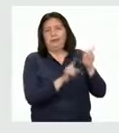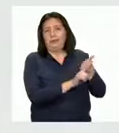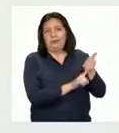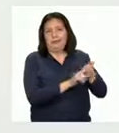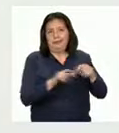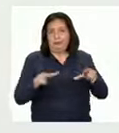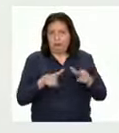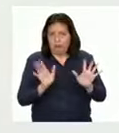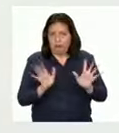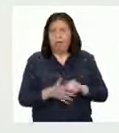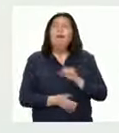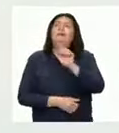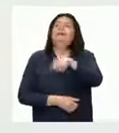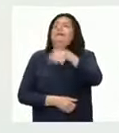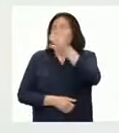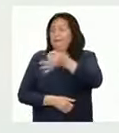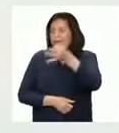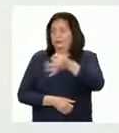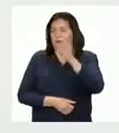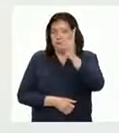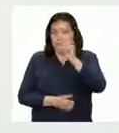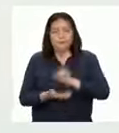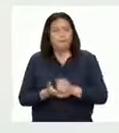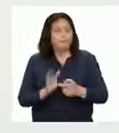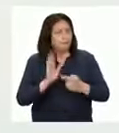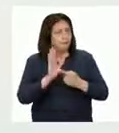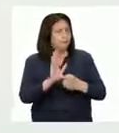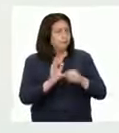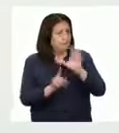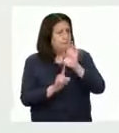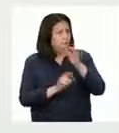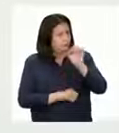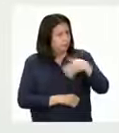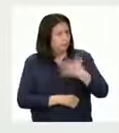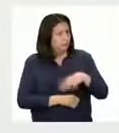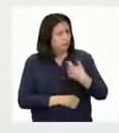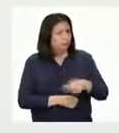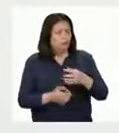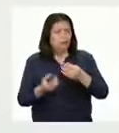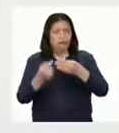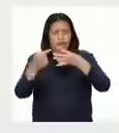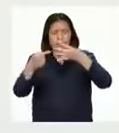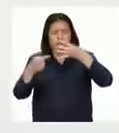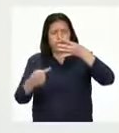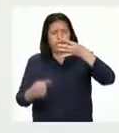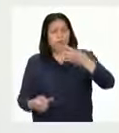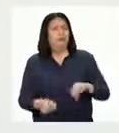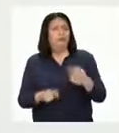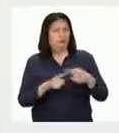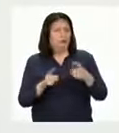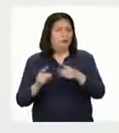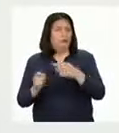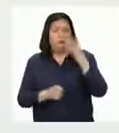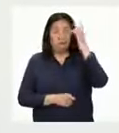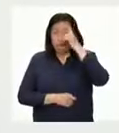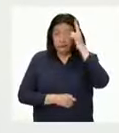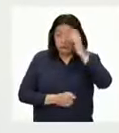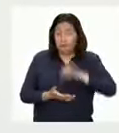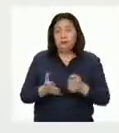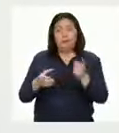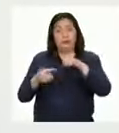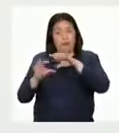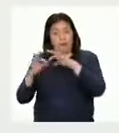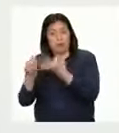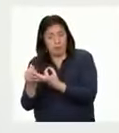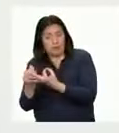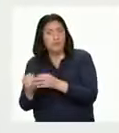sitio. Es cierto, profesora. Las manifestaciones culturales son muchas y muy diversas. Por eso, dentro de una misma familia